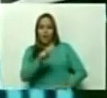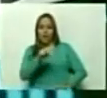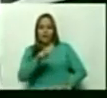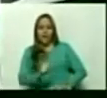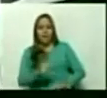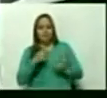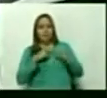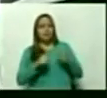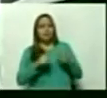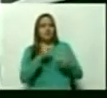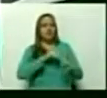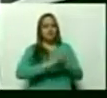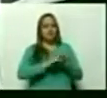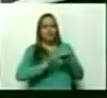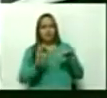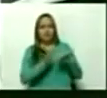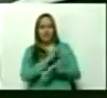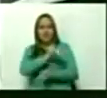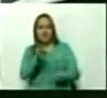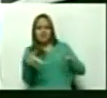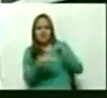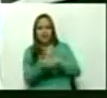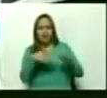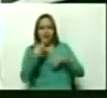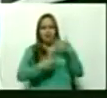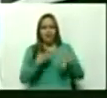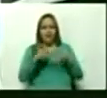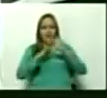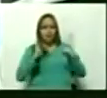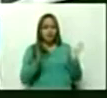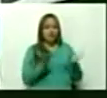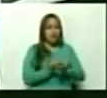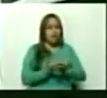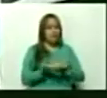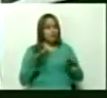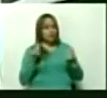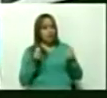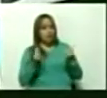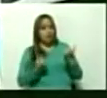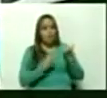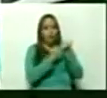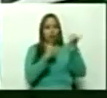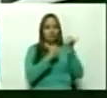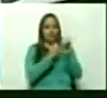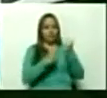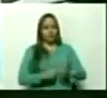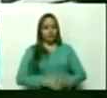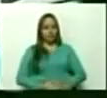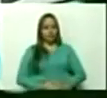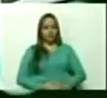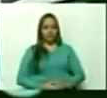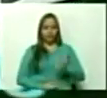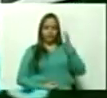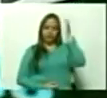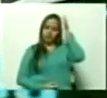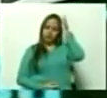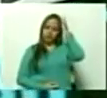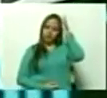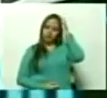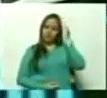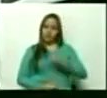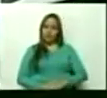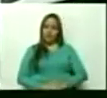desechos y residuos sólidos en cuanto al reciclaje, que es una actividad a nivel mundial bastante, bueno, financieramente bastante rentable. Ahora, también se acerca